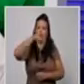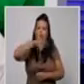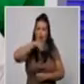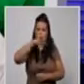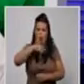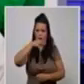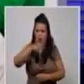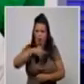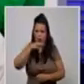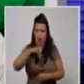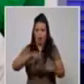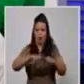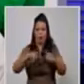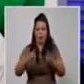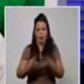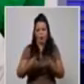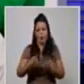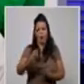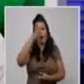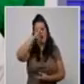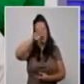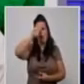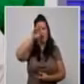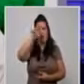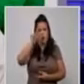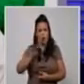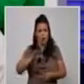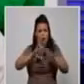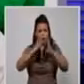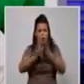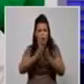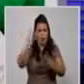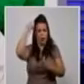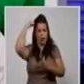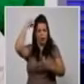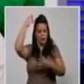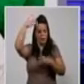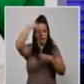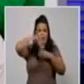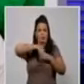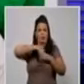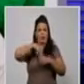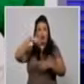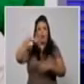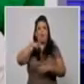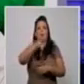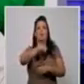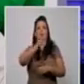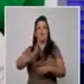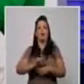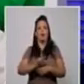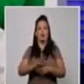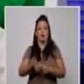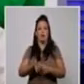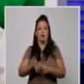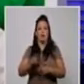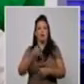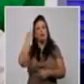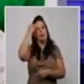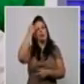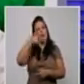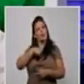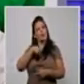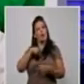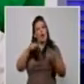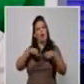cubano, los cubanos tenemos un médico todos adentro, ¿no? Y bueno, ahora lo que tengo es un poquito de catarro, voy a hacer inhalaciones